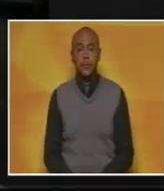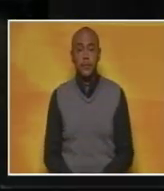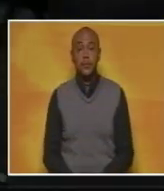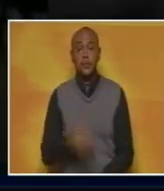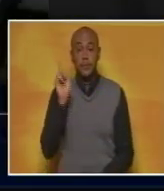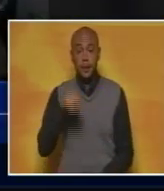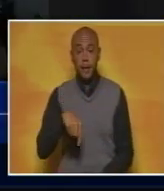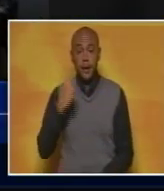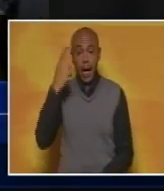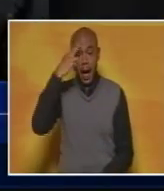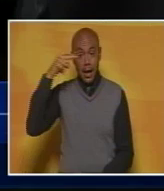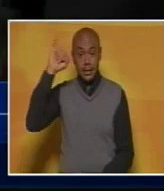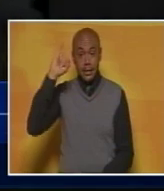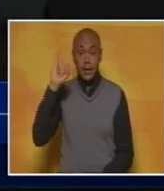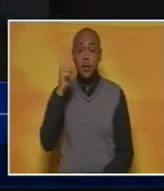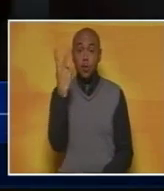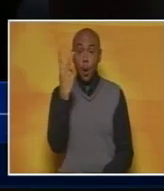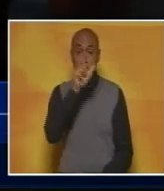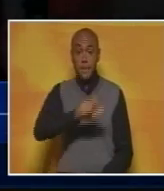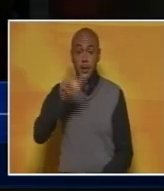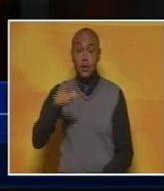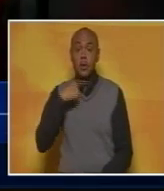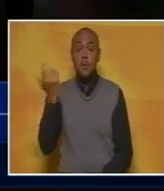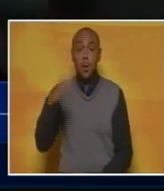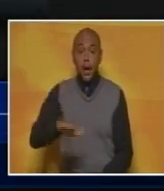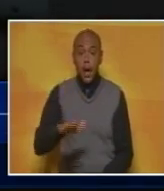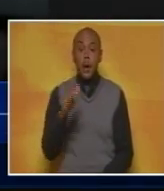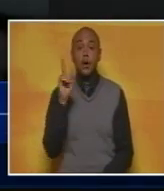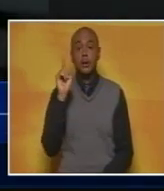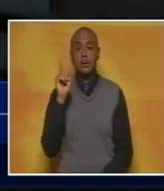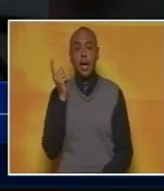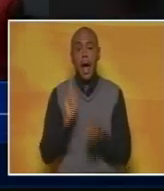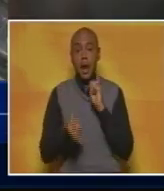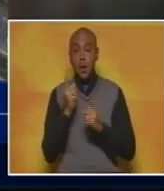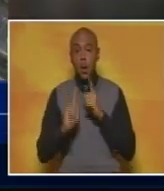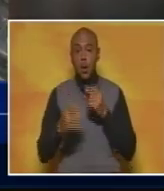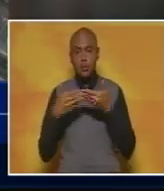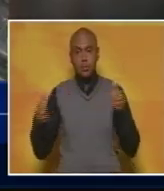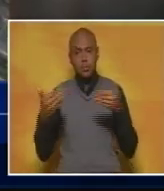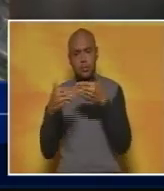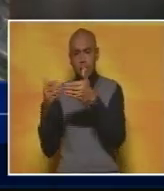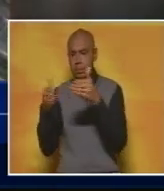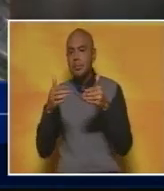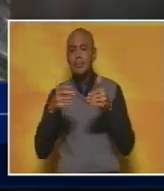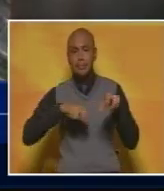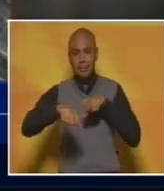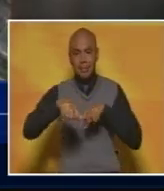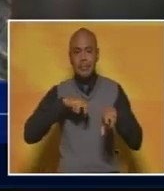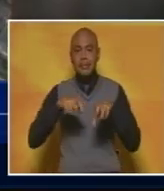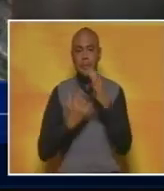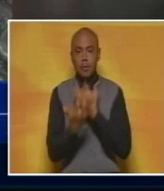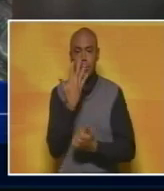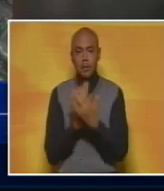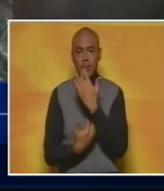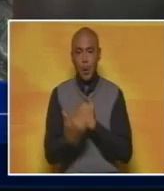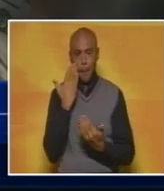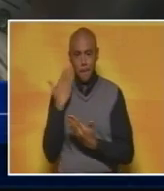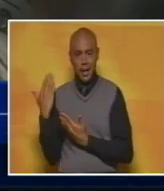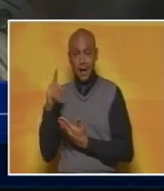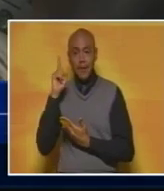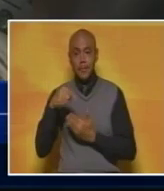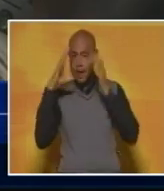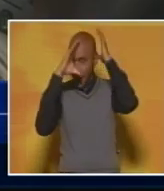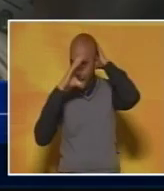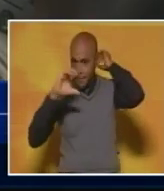Y en Haití, al menos 2 personas murieron y varios locales resultaron incendiados, incluida parte del área frontal de la Embajada